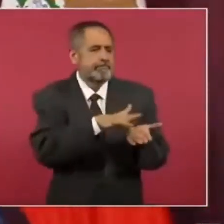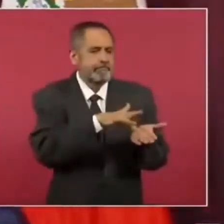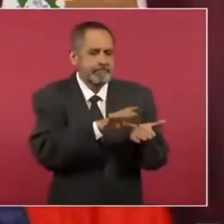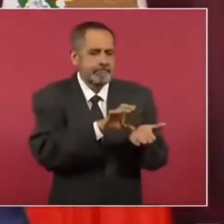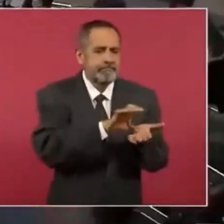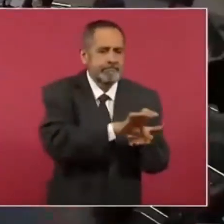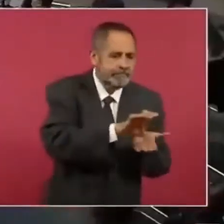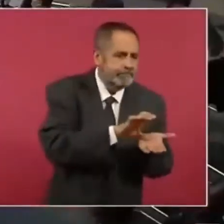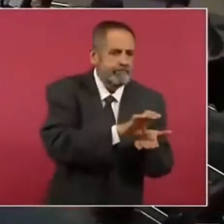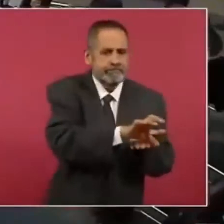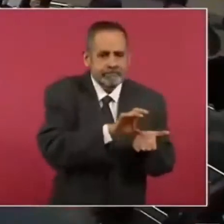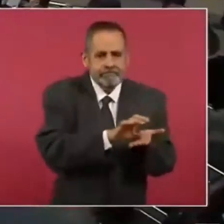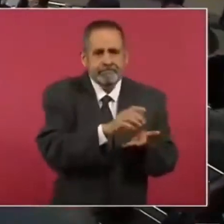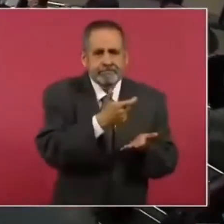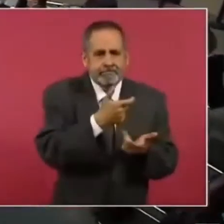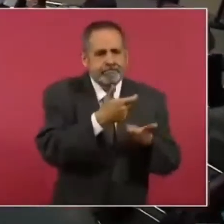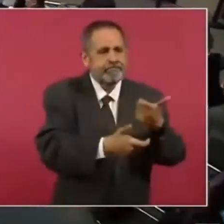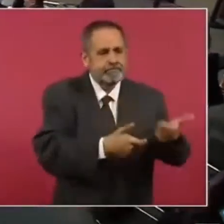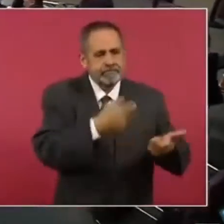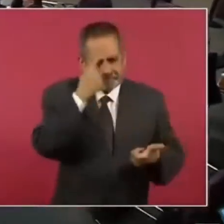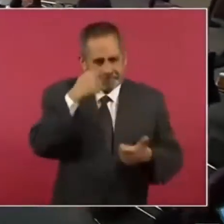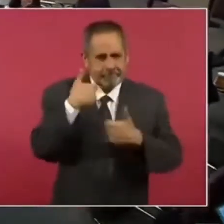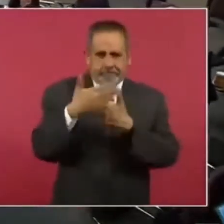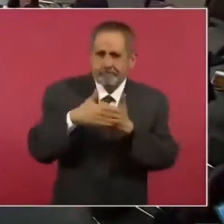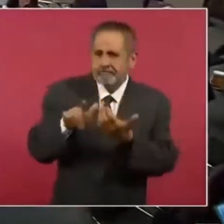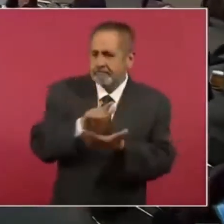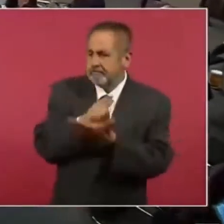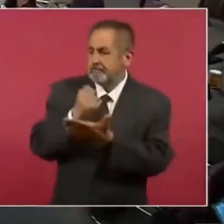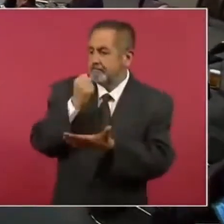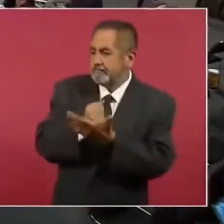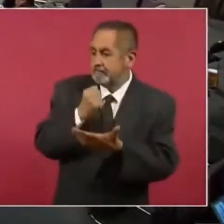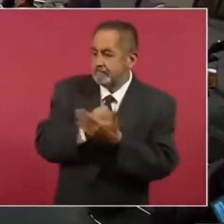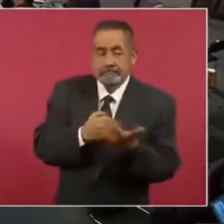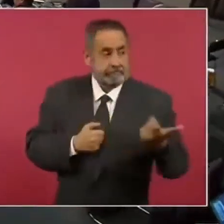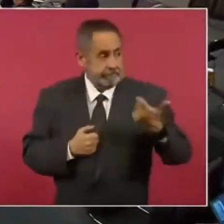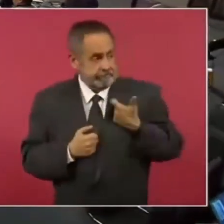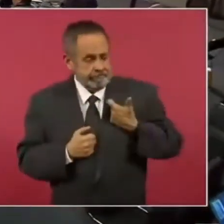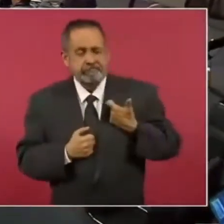dinero para aprobar reformas,